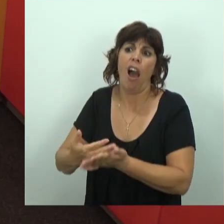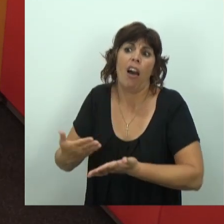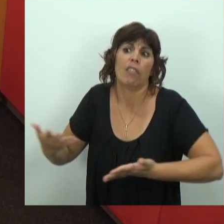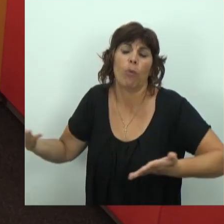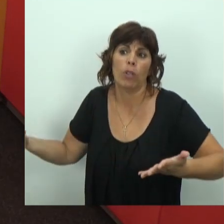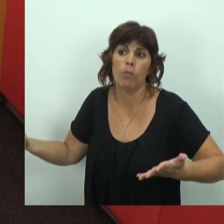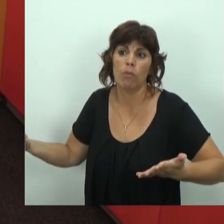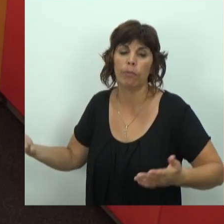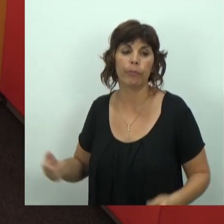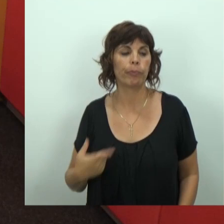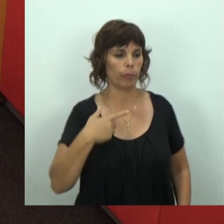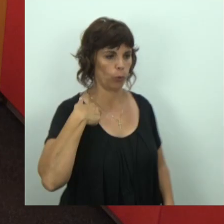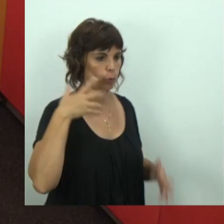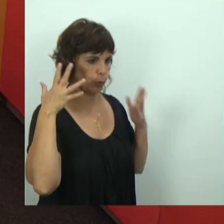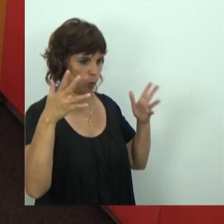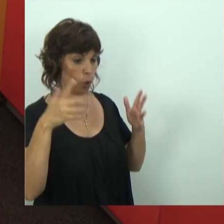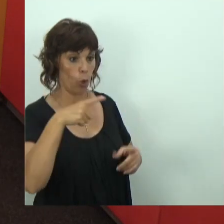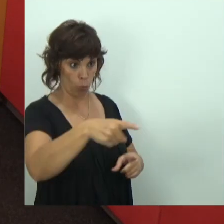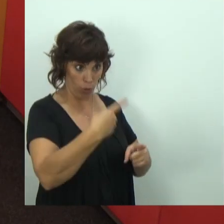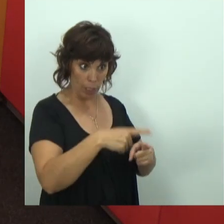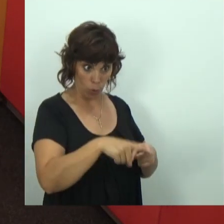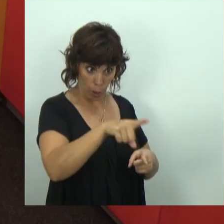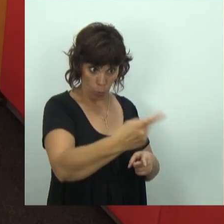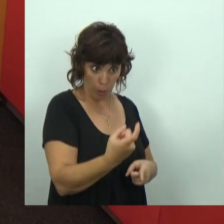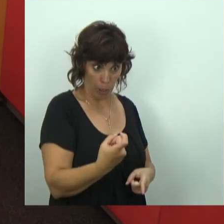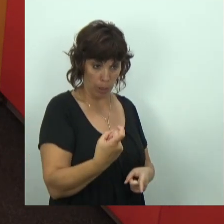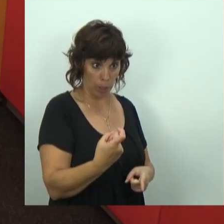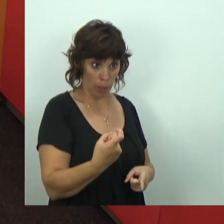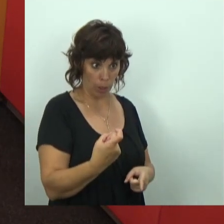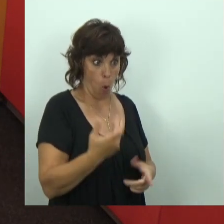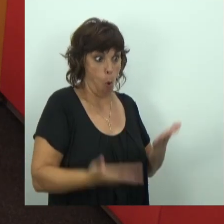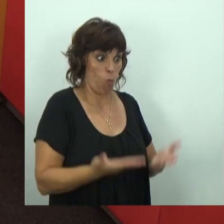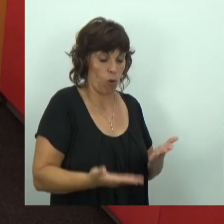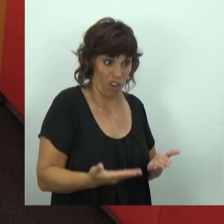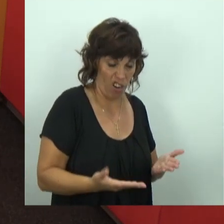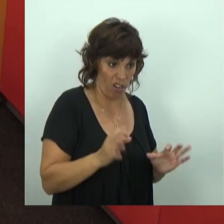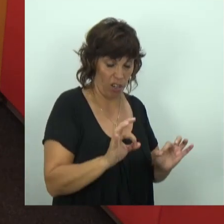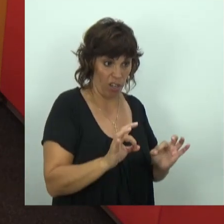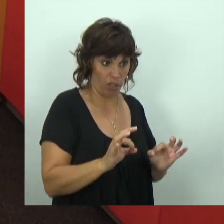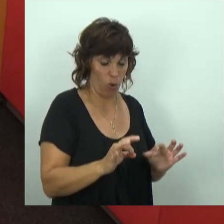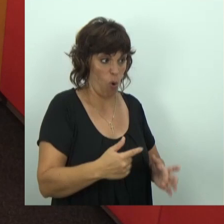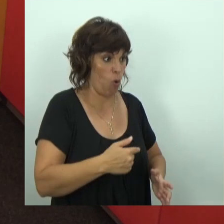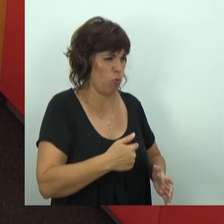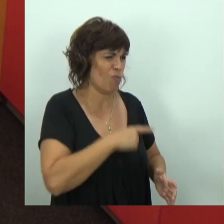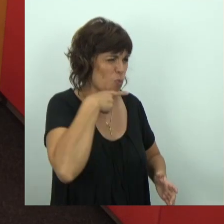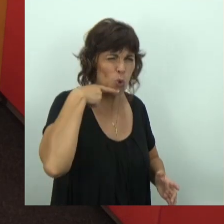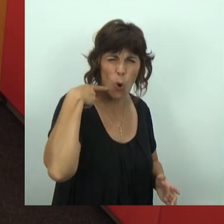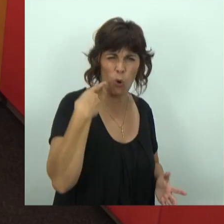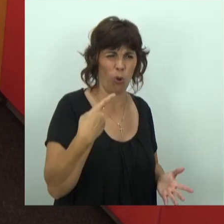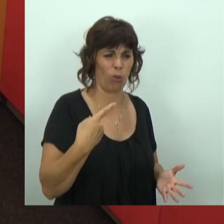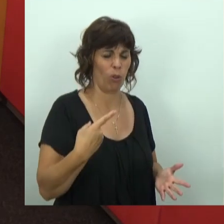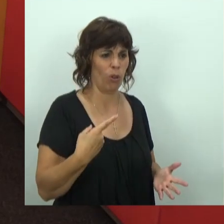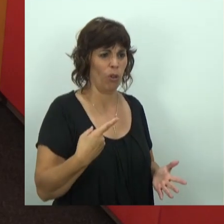tienes que orar por esa cosa que es una carga, una espina, un